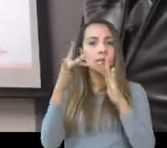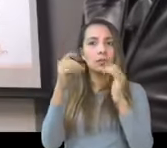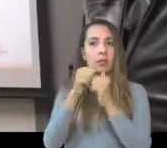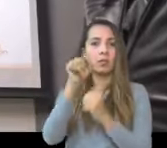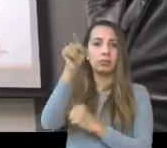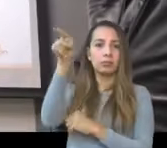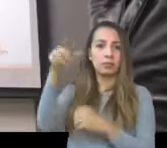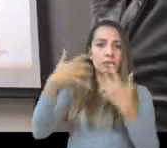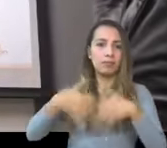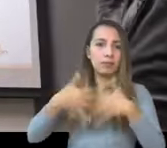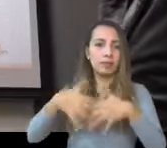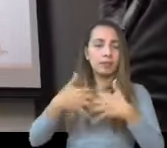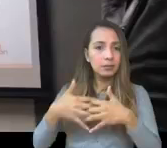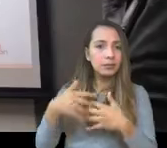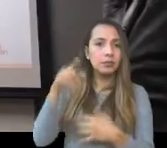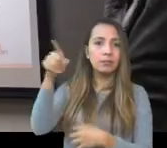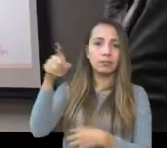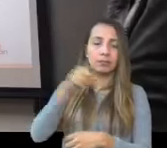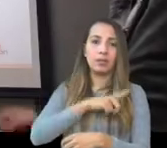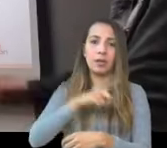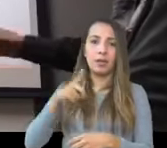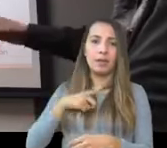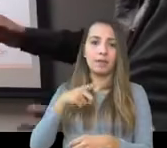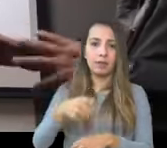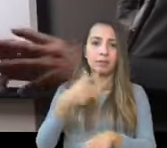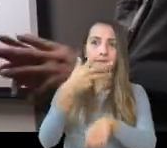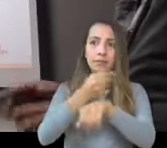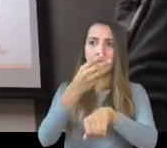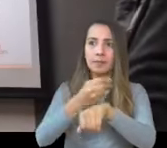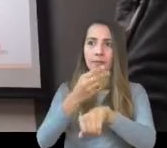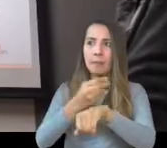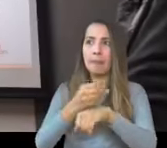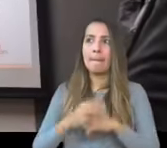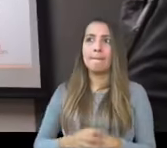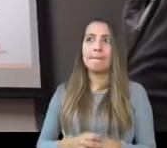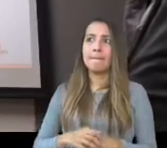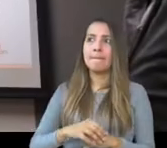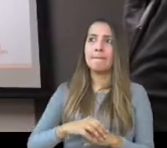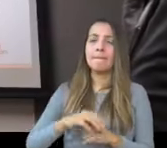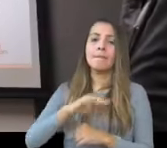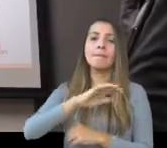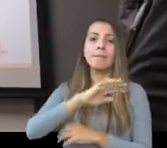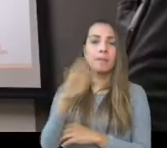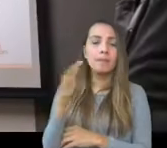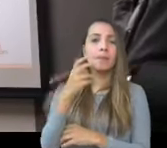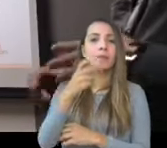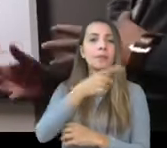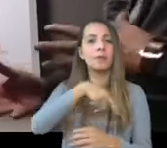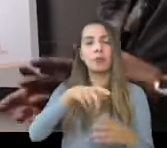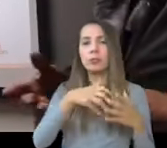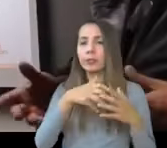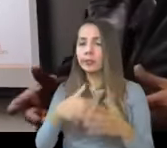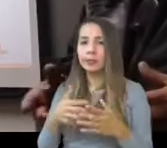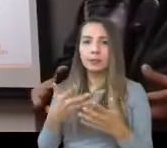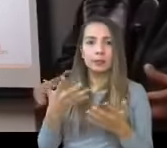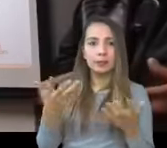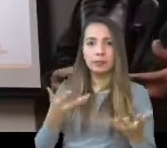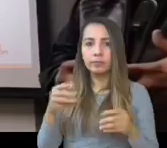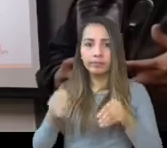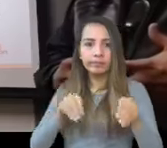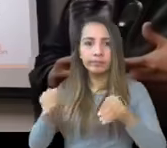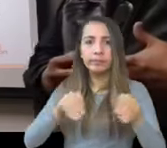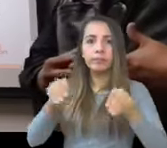atendiera el evento. De inmediato se establece ahí una coordinación de trabajo, y bueno, en ese